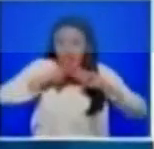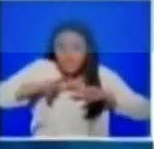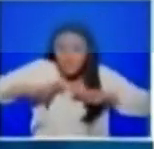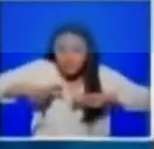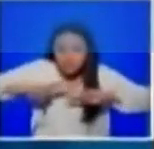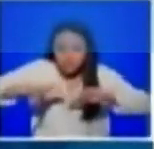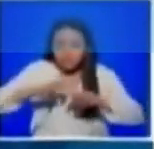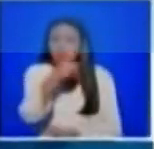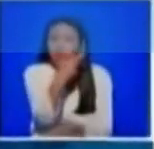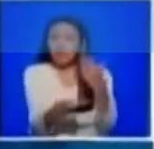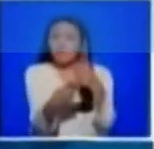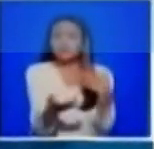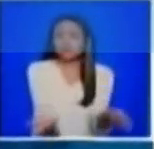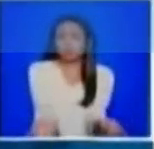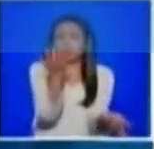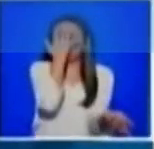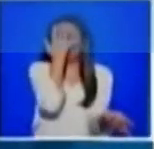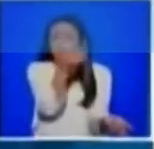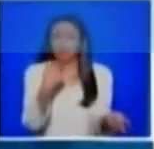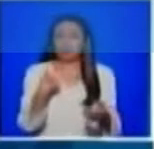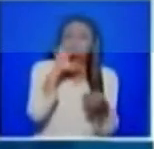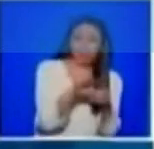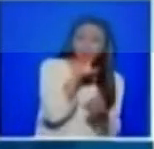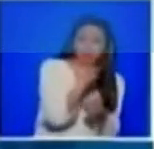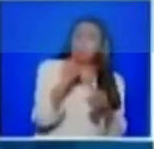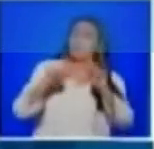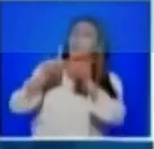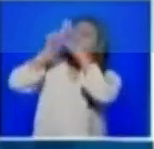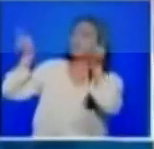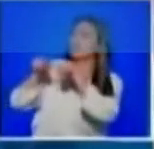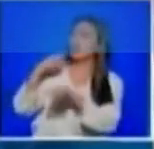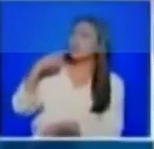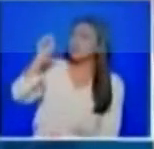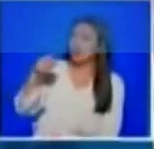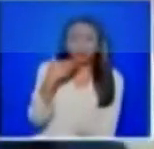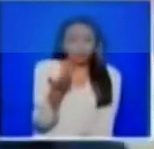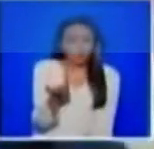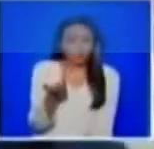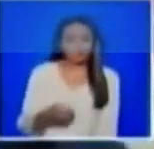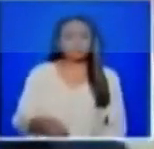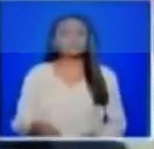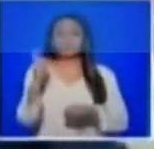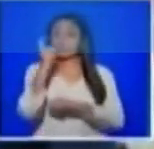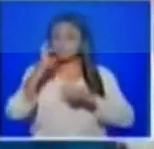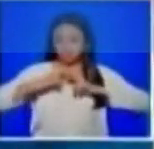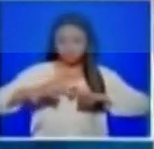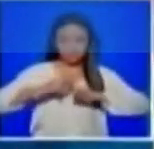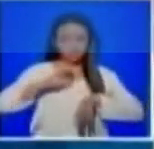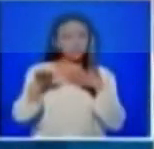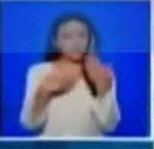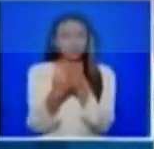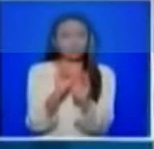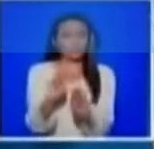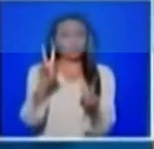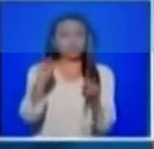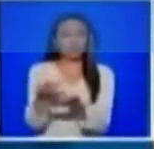la experticia necesaria dentro de este proceso, porque es absurdo. Se haga una exhaustiva investigación de absolutamente todo para que no